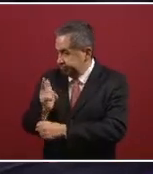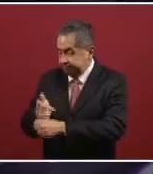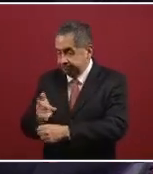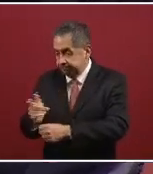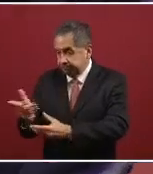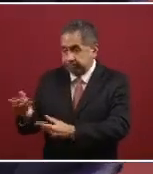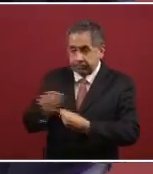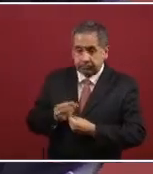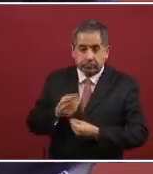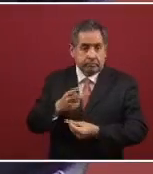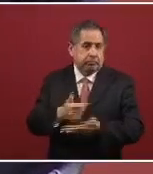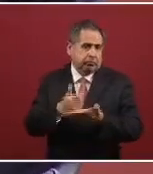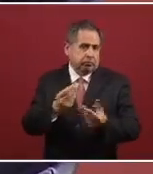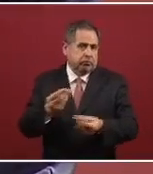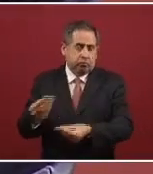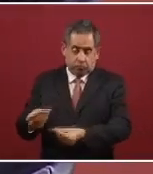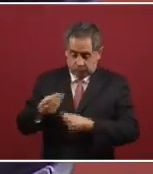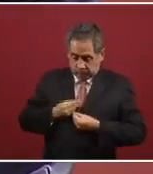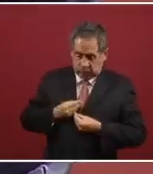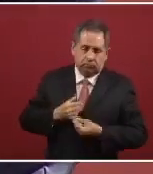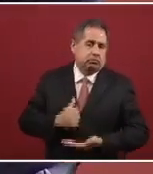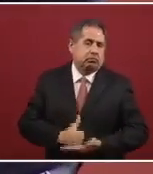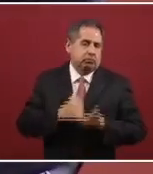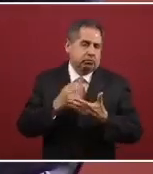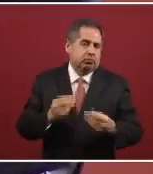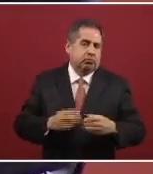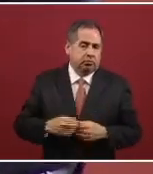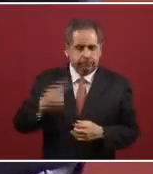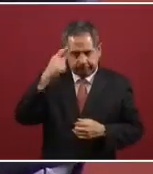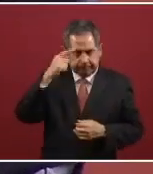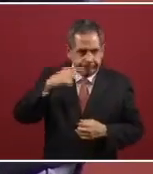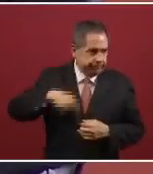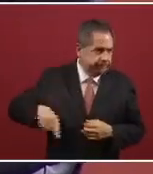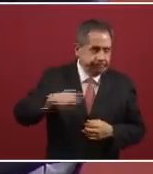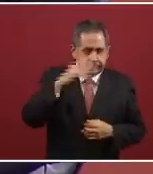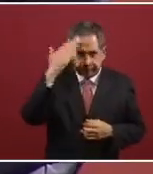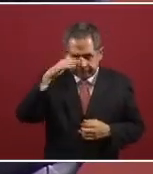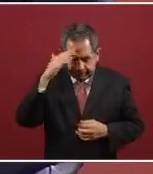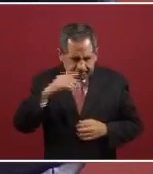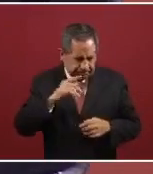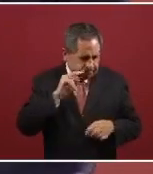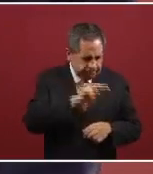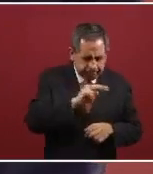y nos ayudan bastante a que todo esto